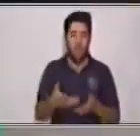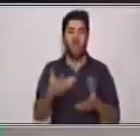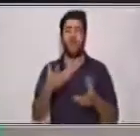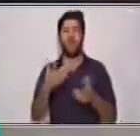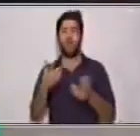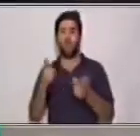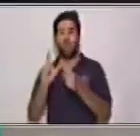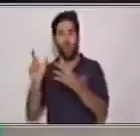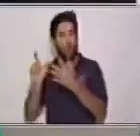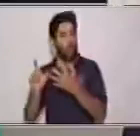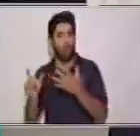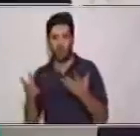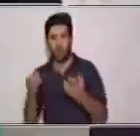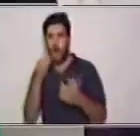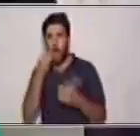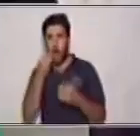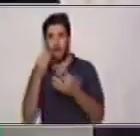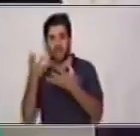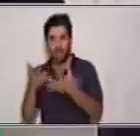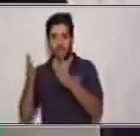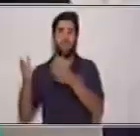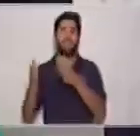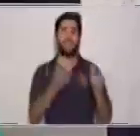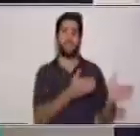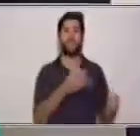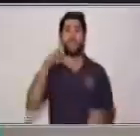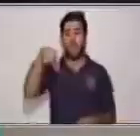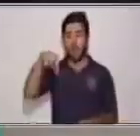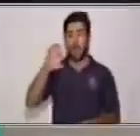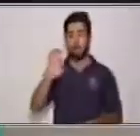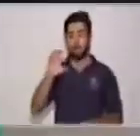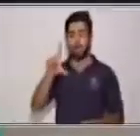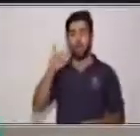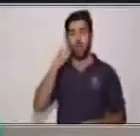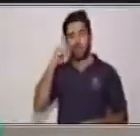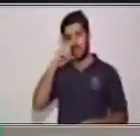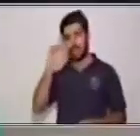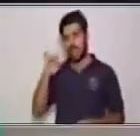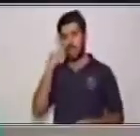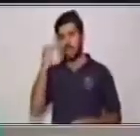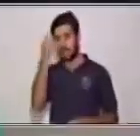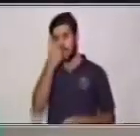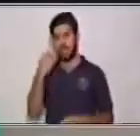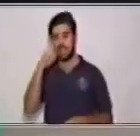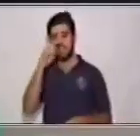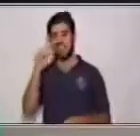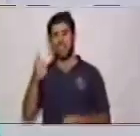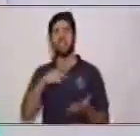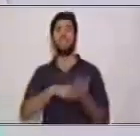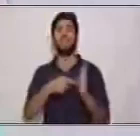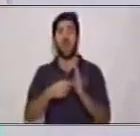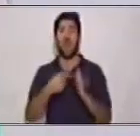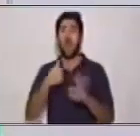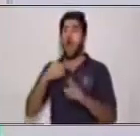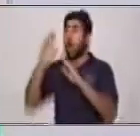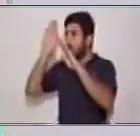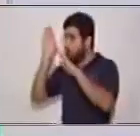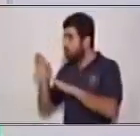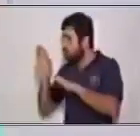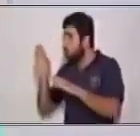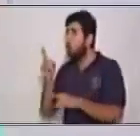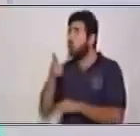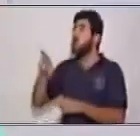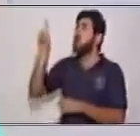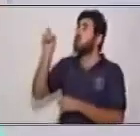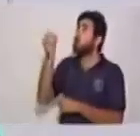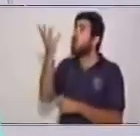rituales. Es politeísta, que se refiere a que veneran muchos dioses o hablan de muchos